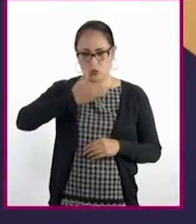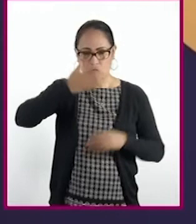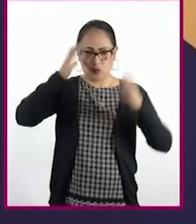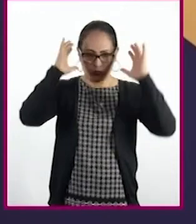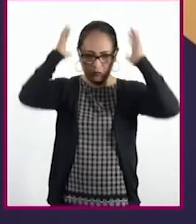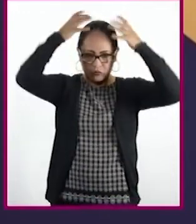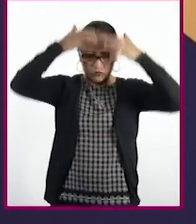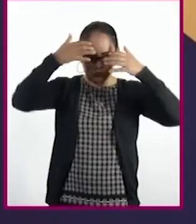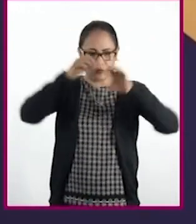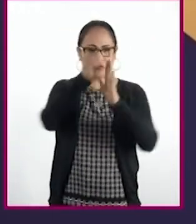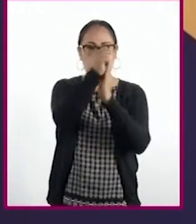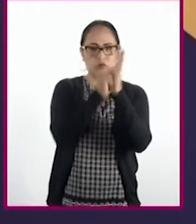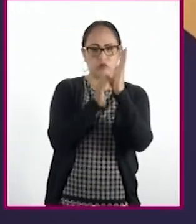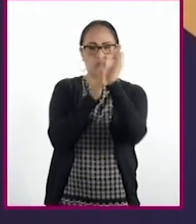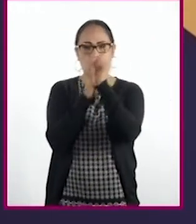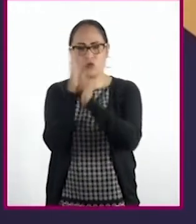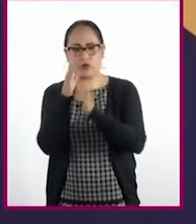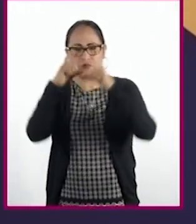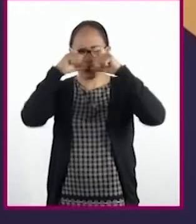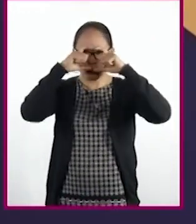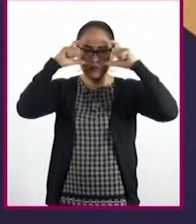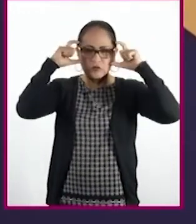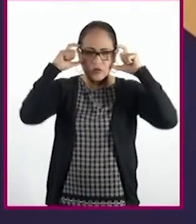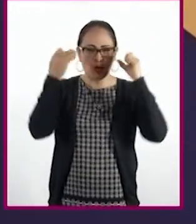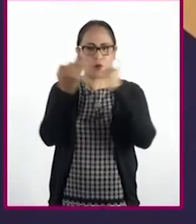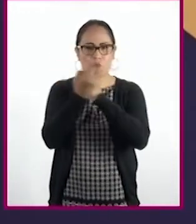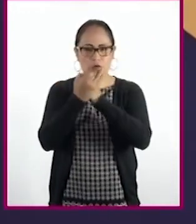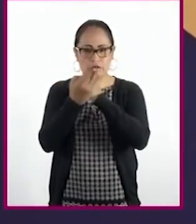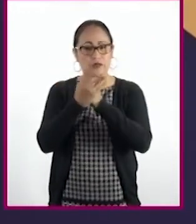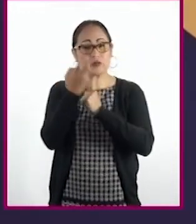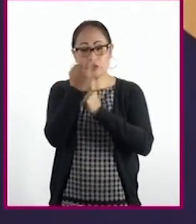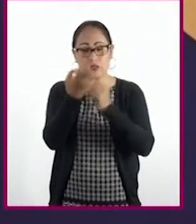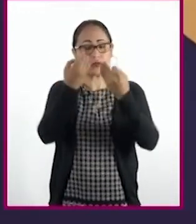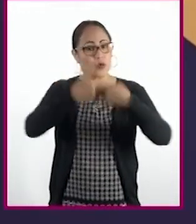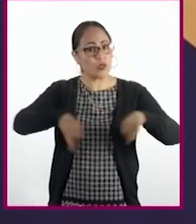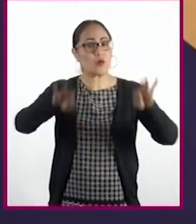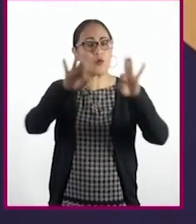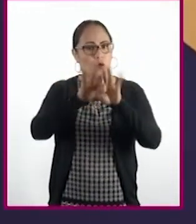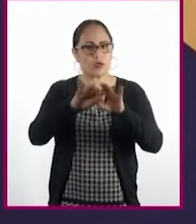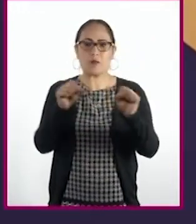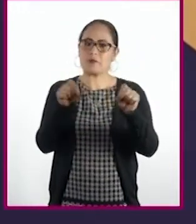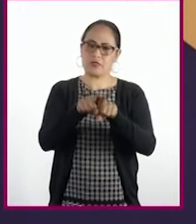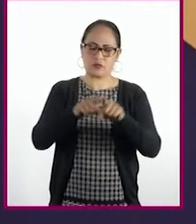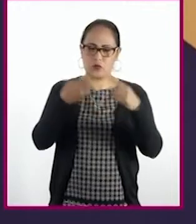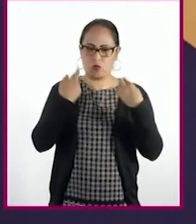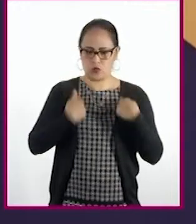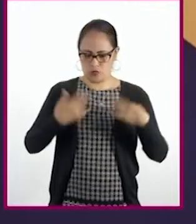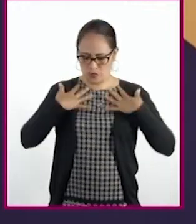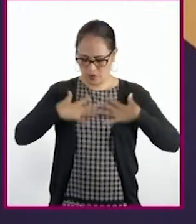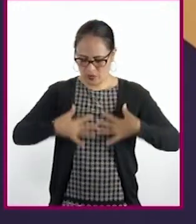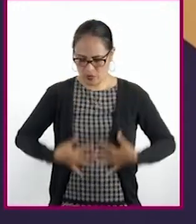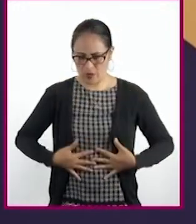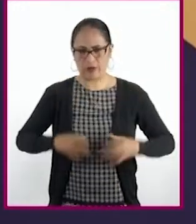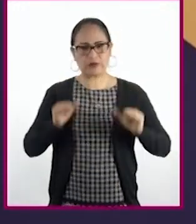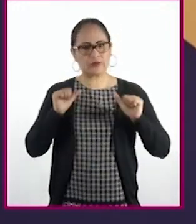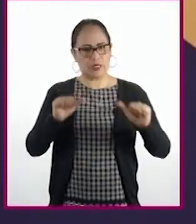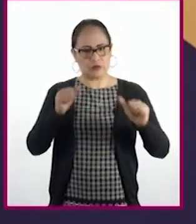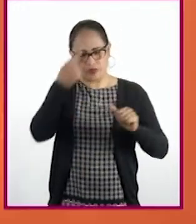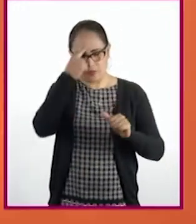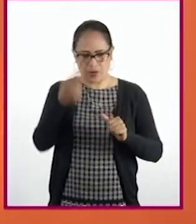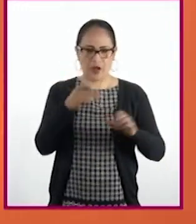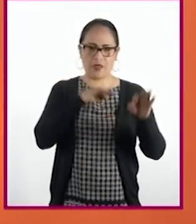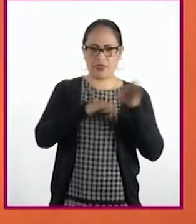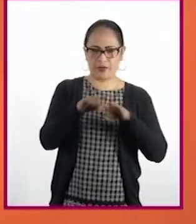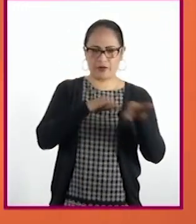casco, guantes y lentes de protección. Y por supuesto, ropa cómoda para realizar las maniobras